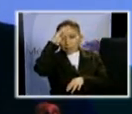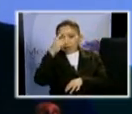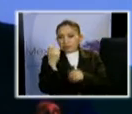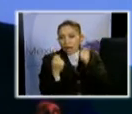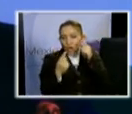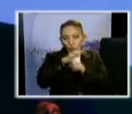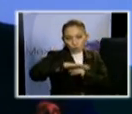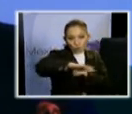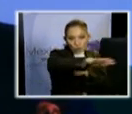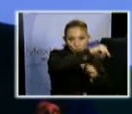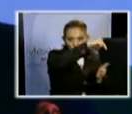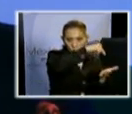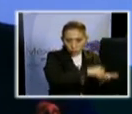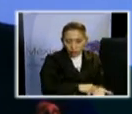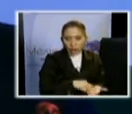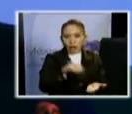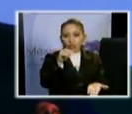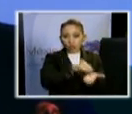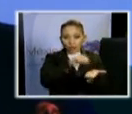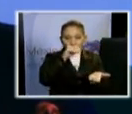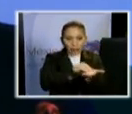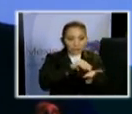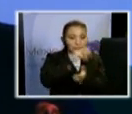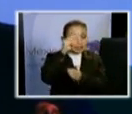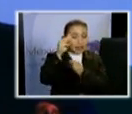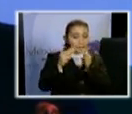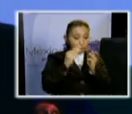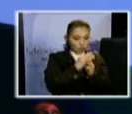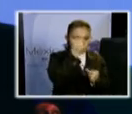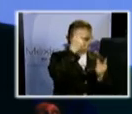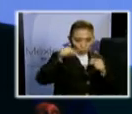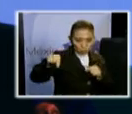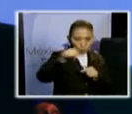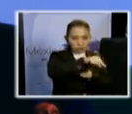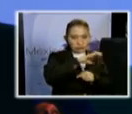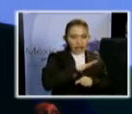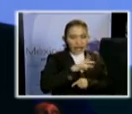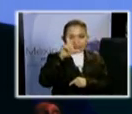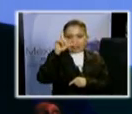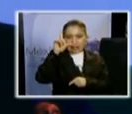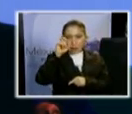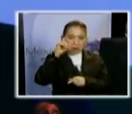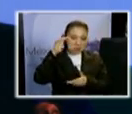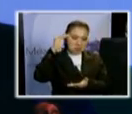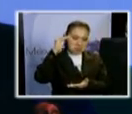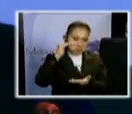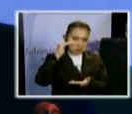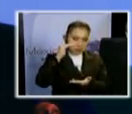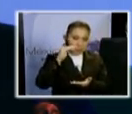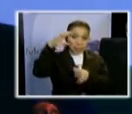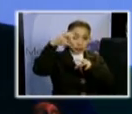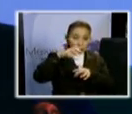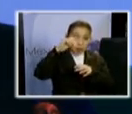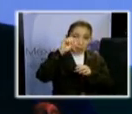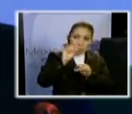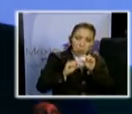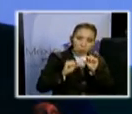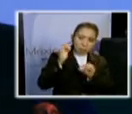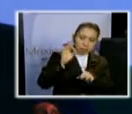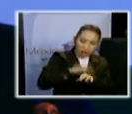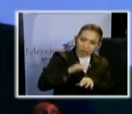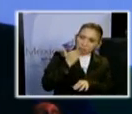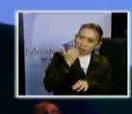ciertos escenarios, aún en las partes del mundo en donde existe una disminución promedio en la precipitación, la mayor